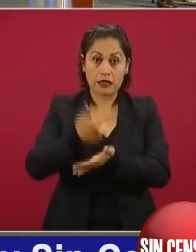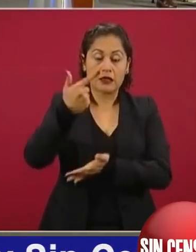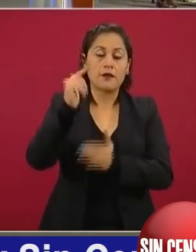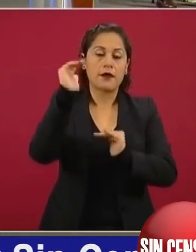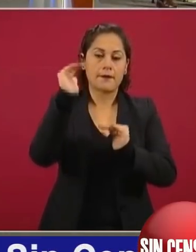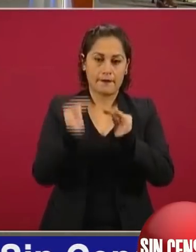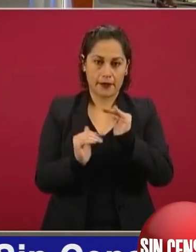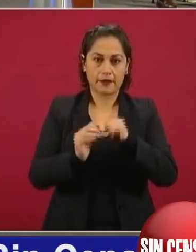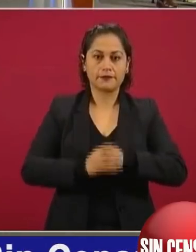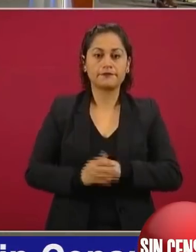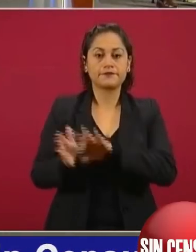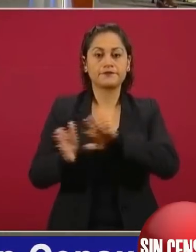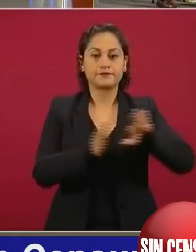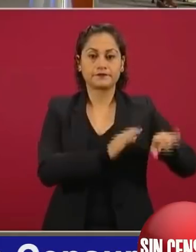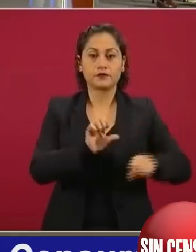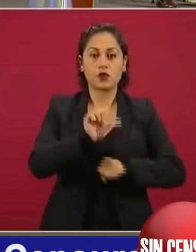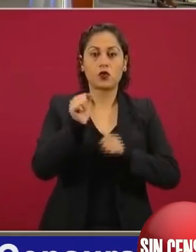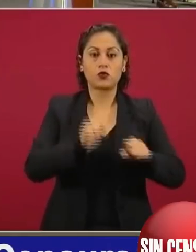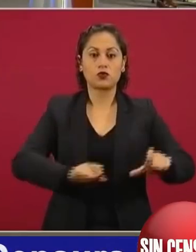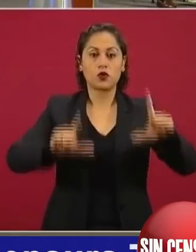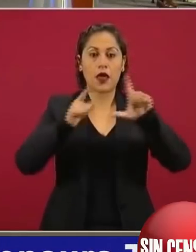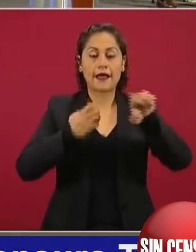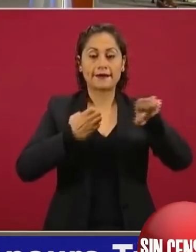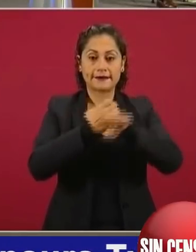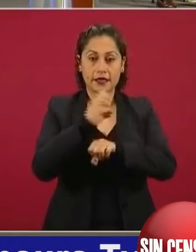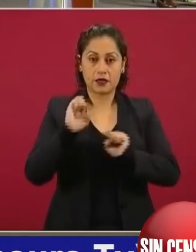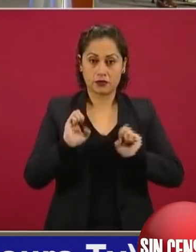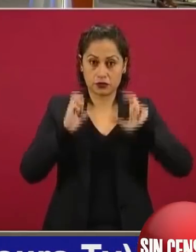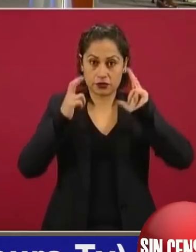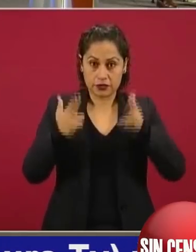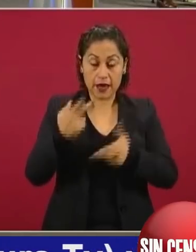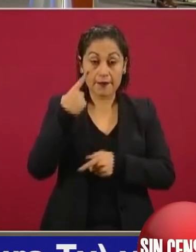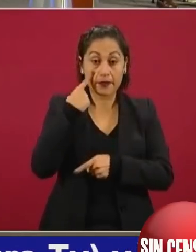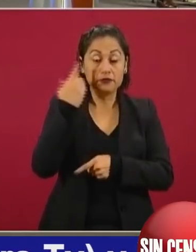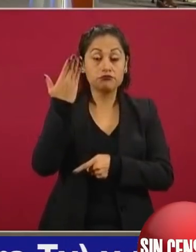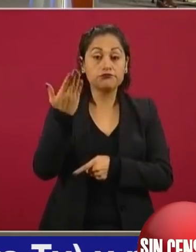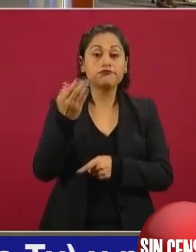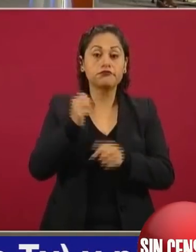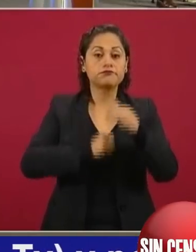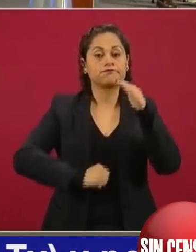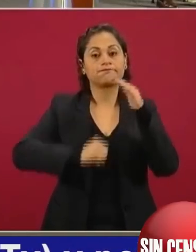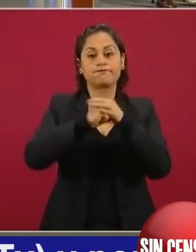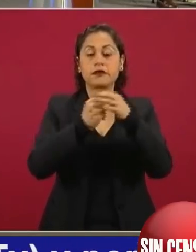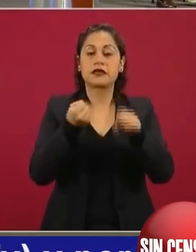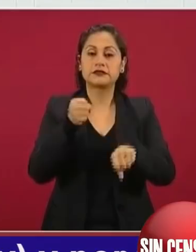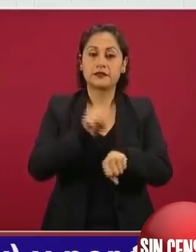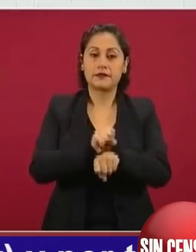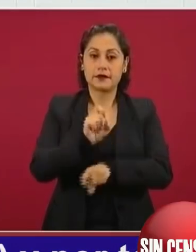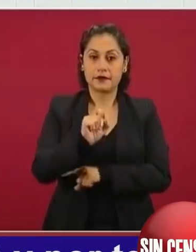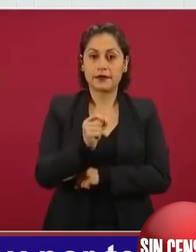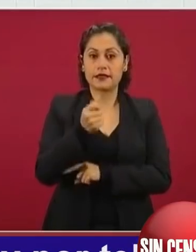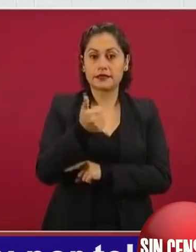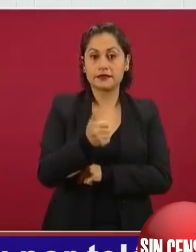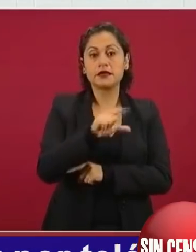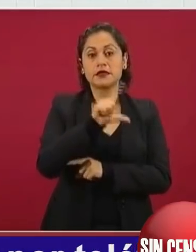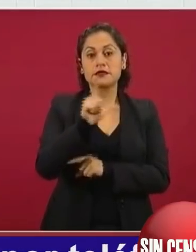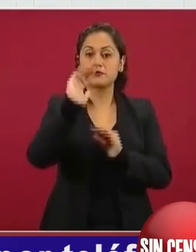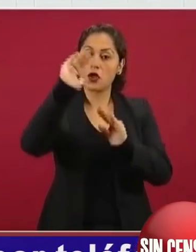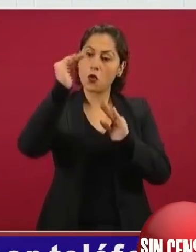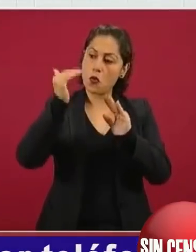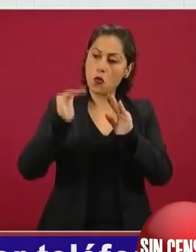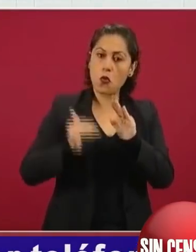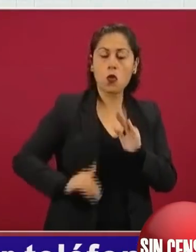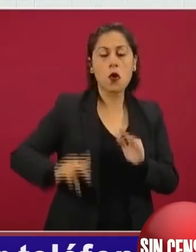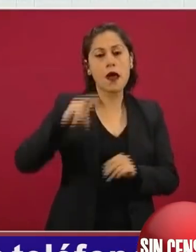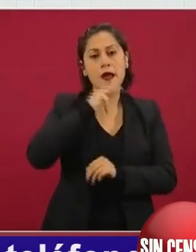siguiente. En el caso de Chiapas también vemos que llegó a un punto agudo en la semana 26, después descenso rápido, siguió con descenso,